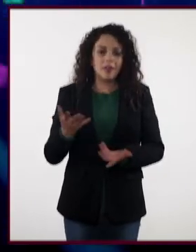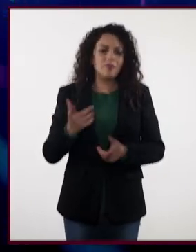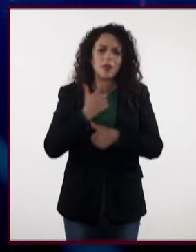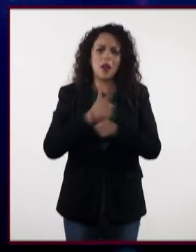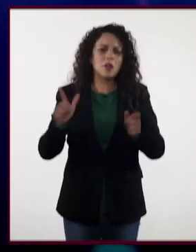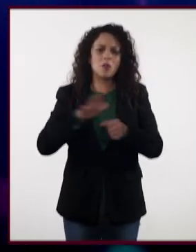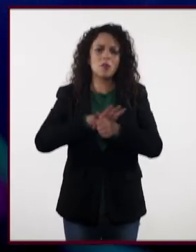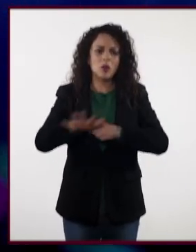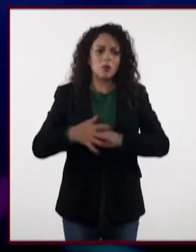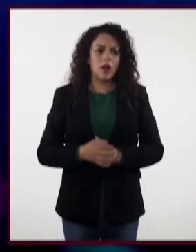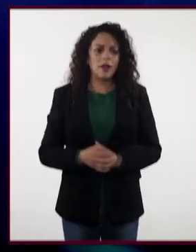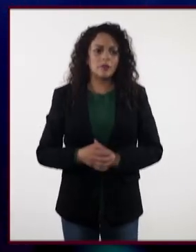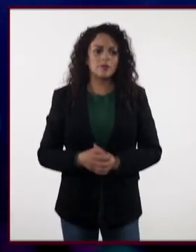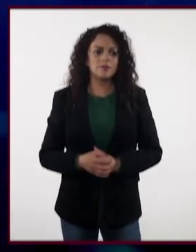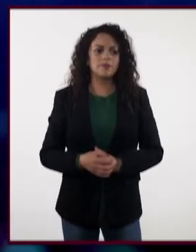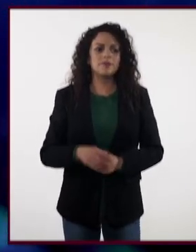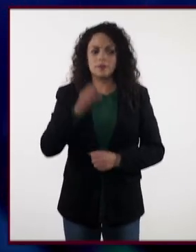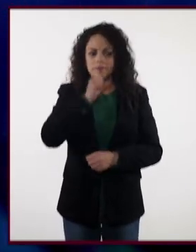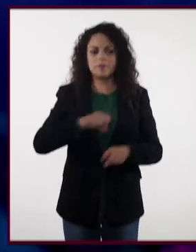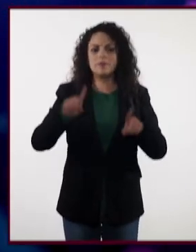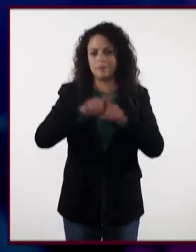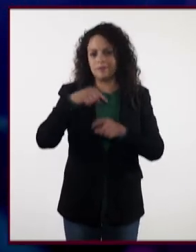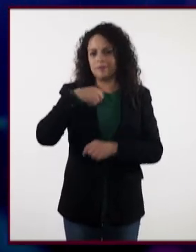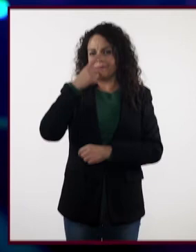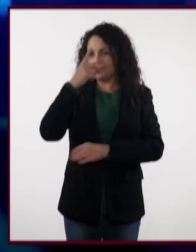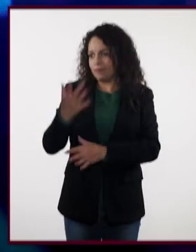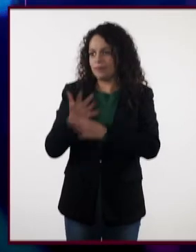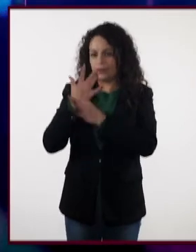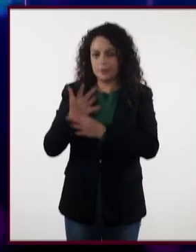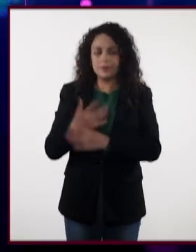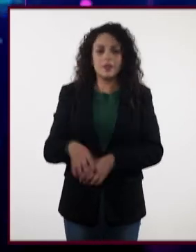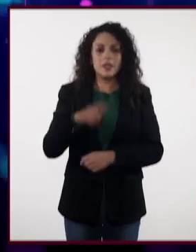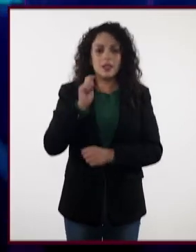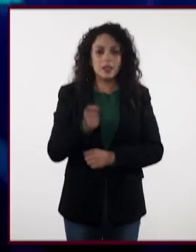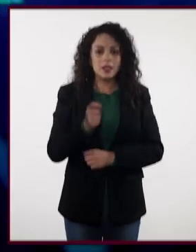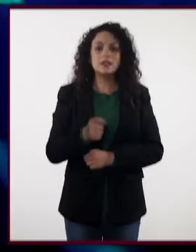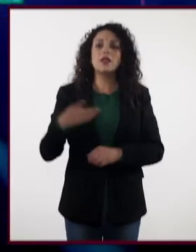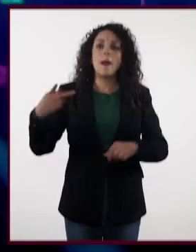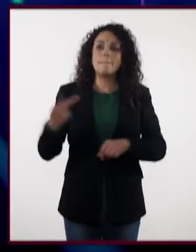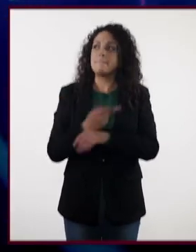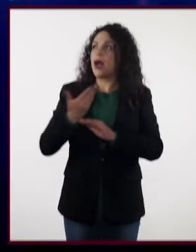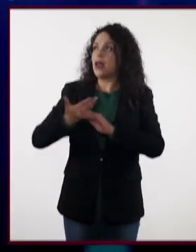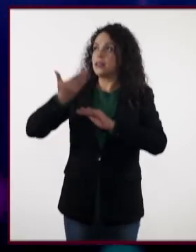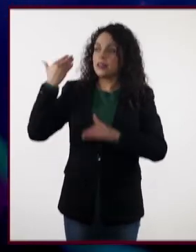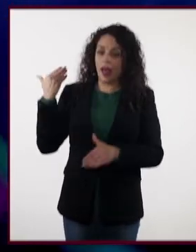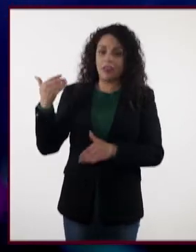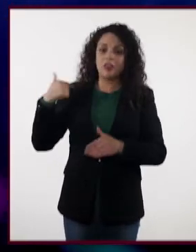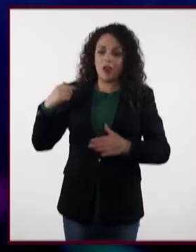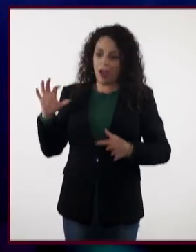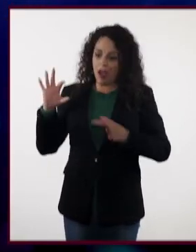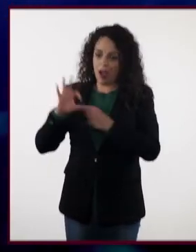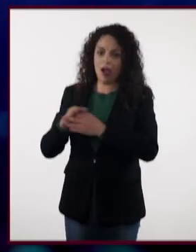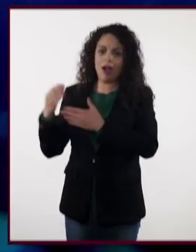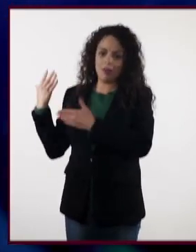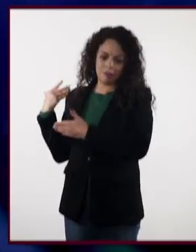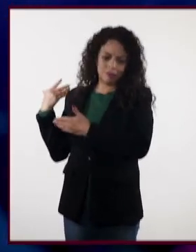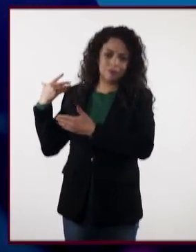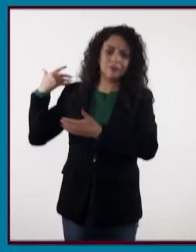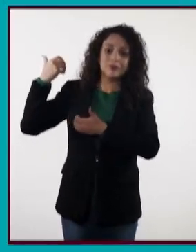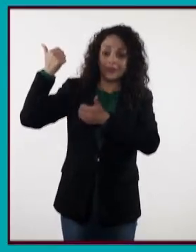Y pues bueno, como les comentaba también, formar parte del pasado y traerlo al